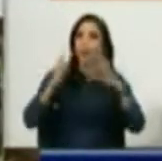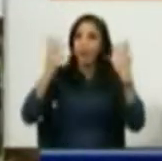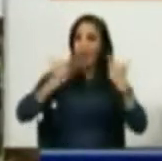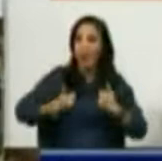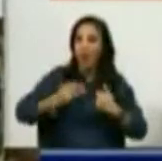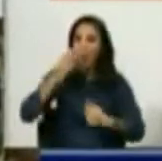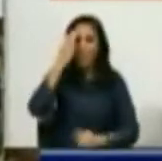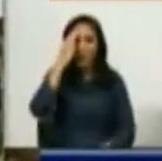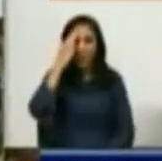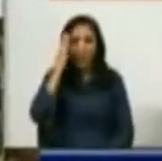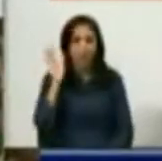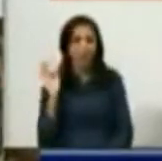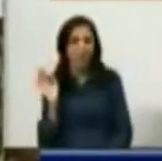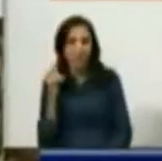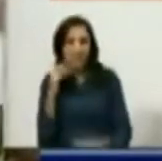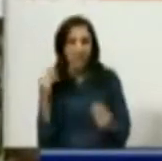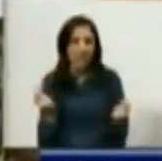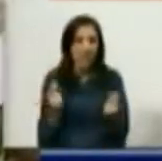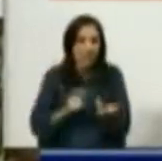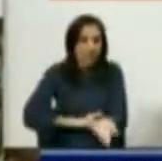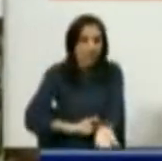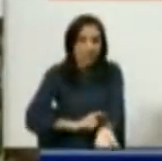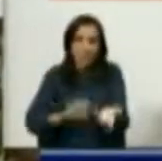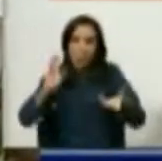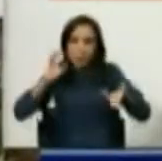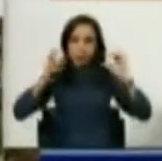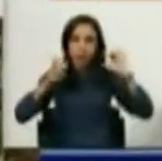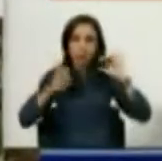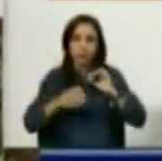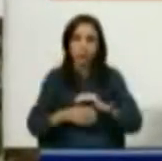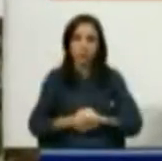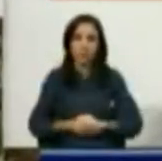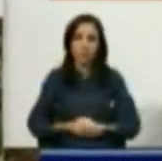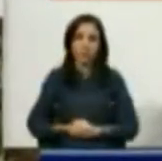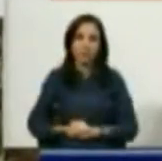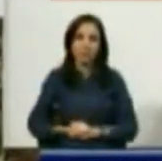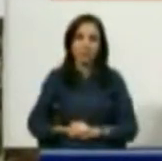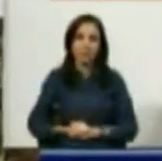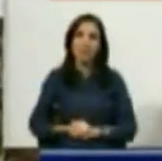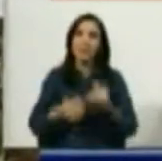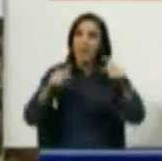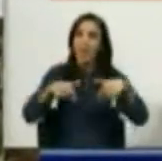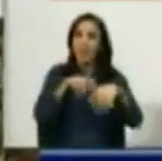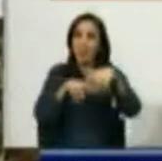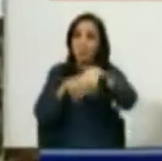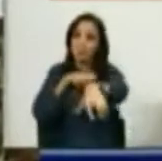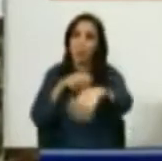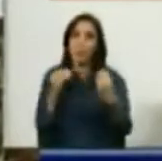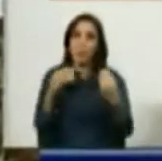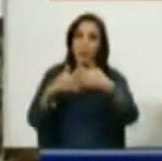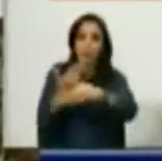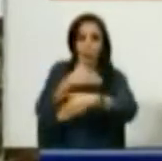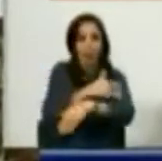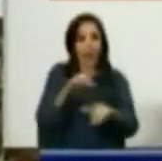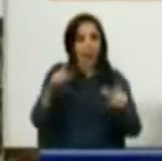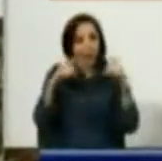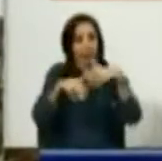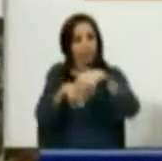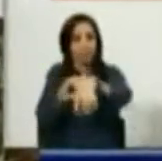los magallaneros andan andan que no se aguantan mire Aquí somos mayoría nosotros Así que se dejan